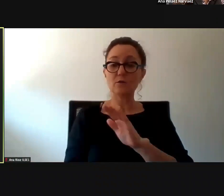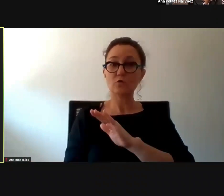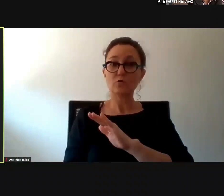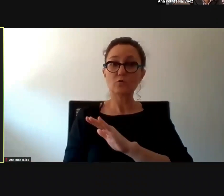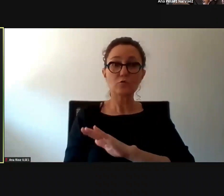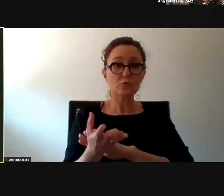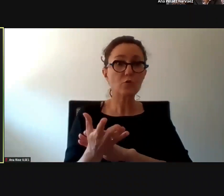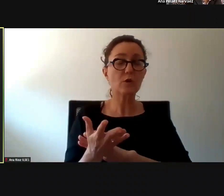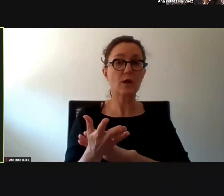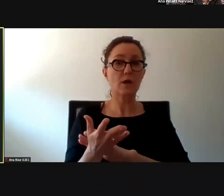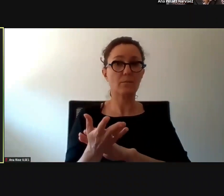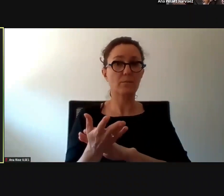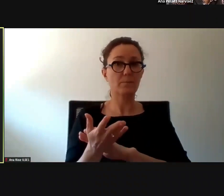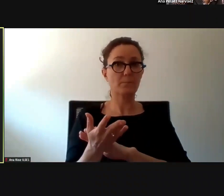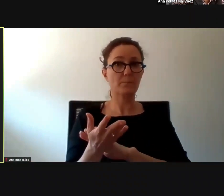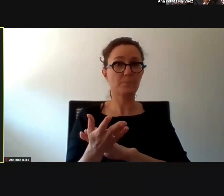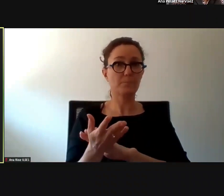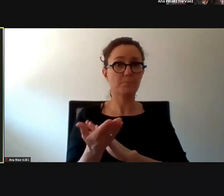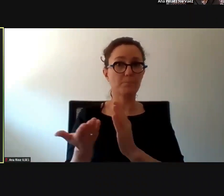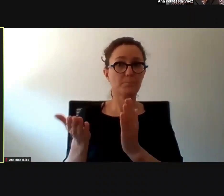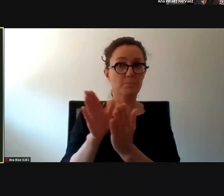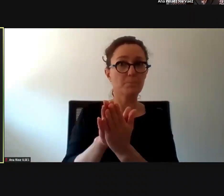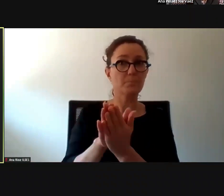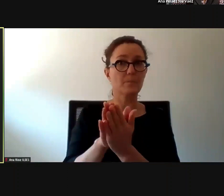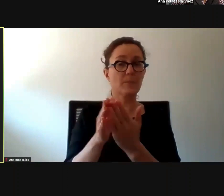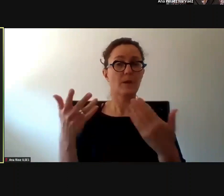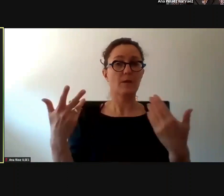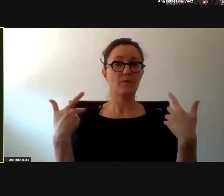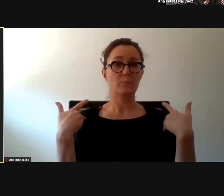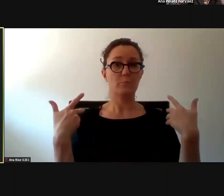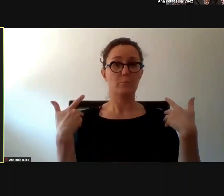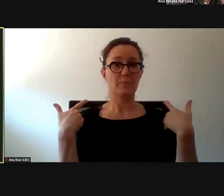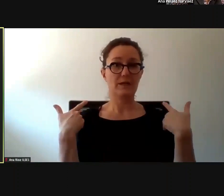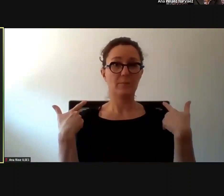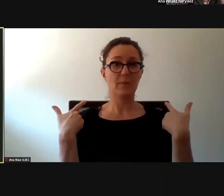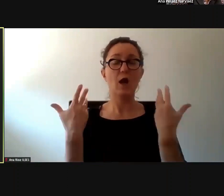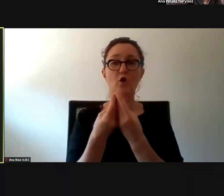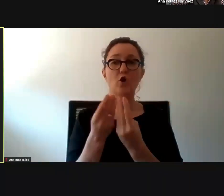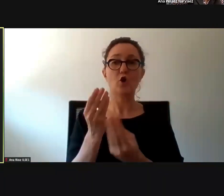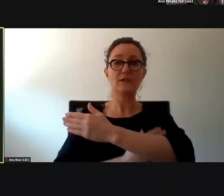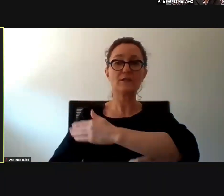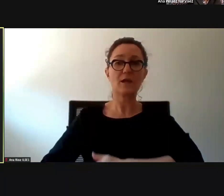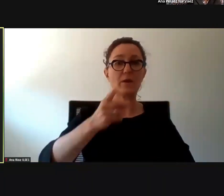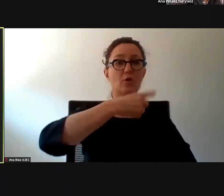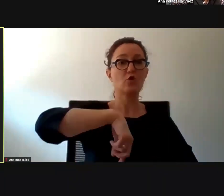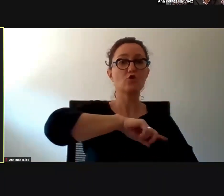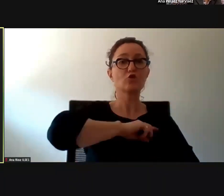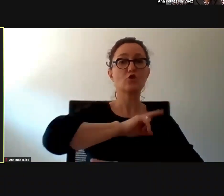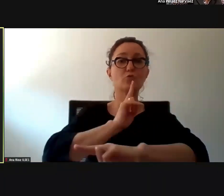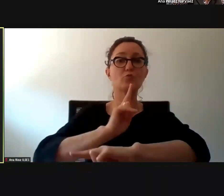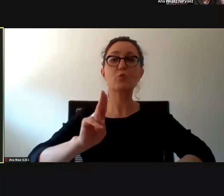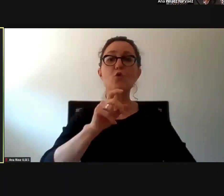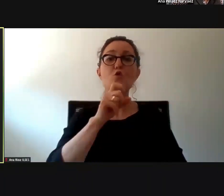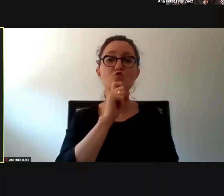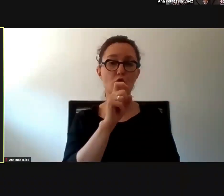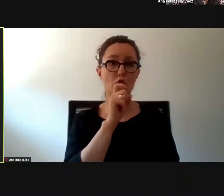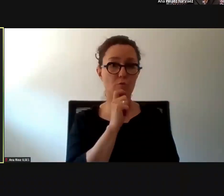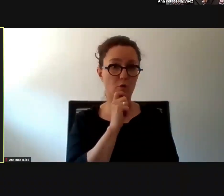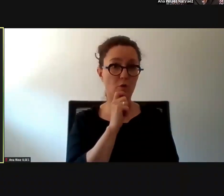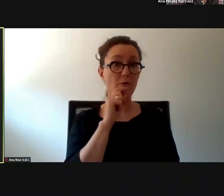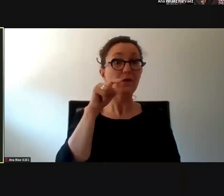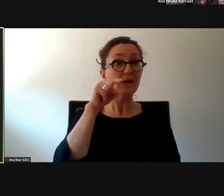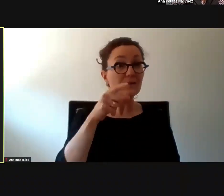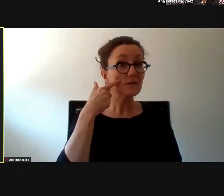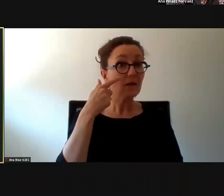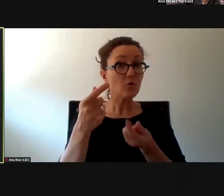de encontrarnos frente a una víctima con discapacidad. Y me estoy refiriendo a que esa coordinación se necesita